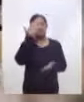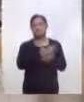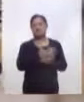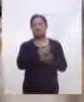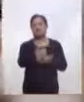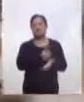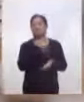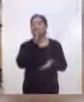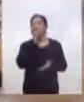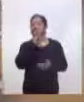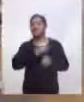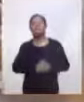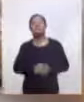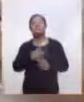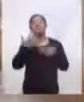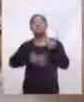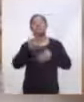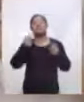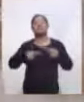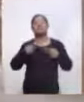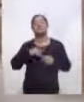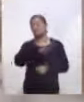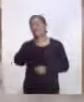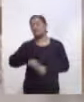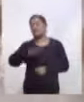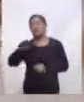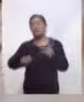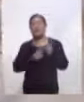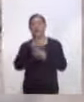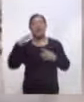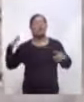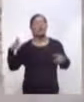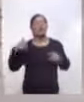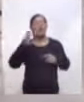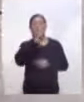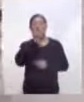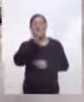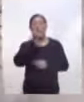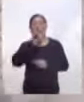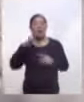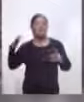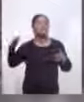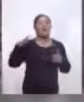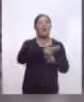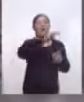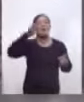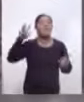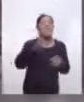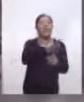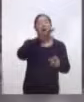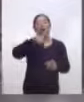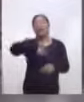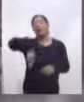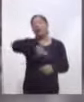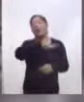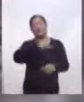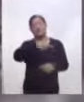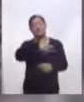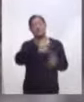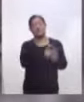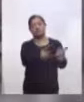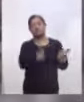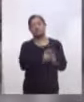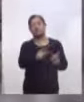15 civiles murieron este jueves en un nuevo ataque de la aviación rusa, aliado del régimen sirio, contra una aldea controlada por